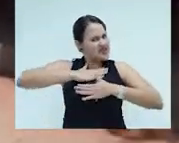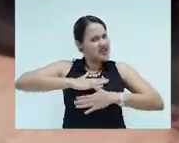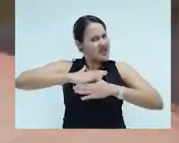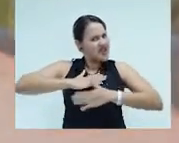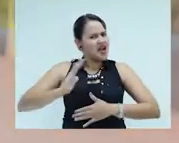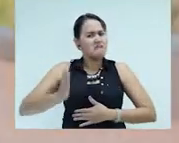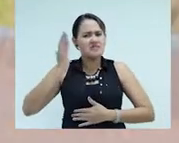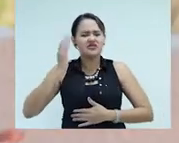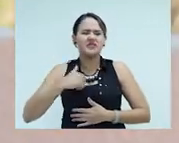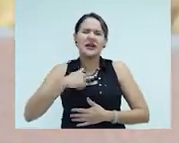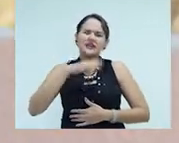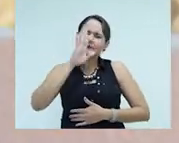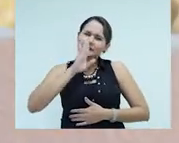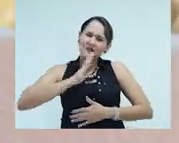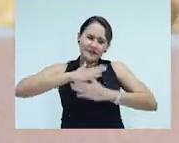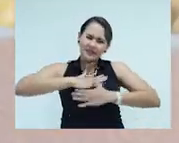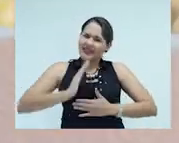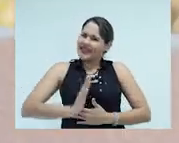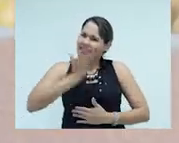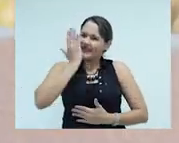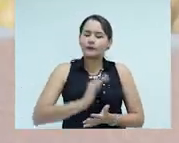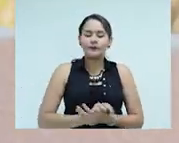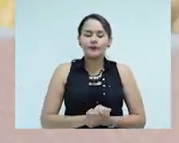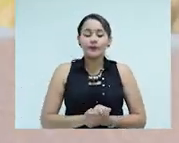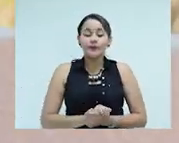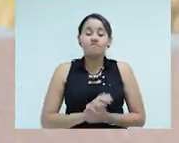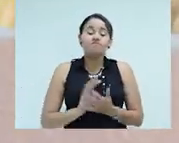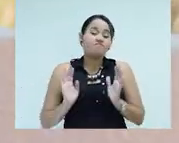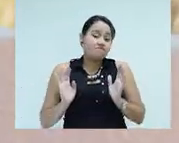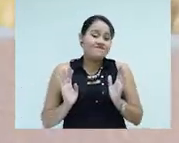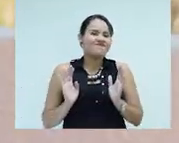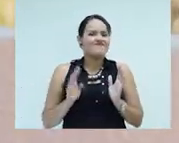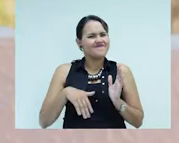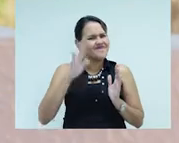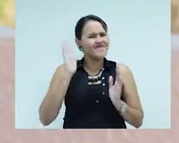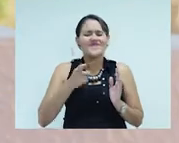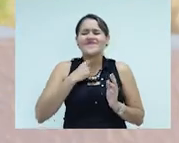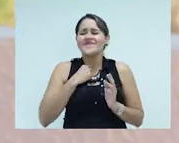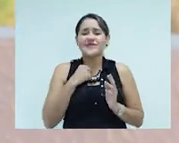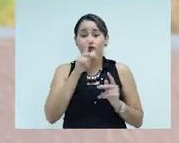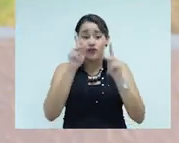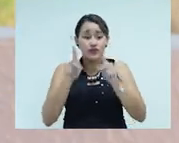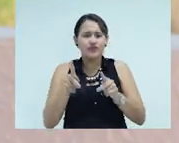Bueno, yo soy una persona tranquila, una persona muy pasiva,